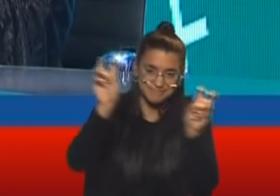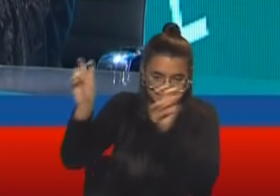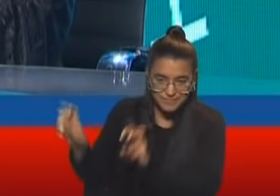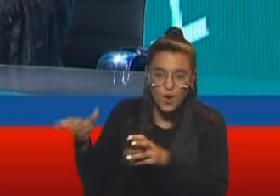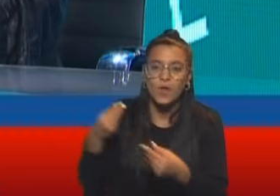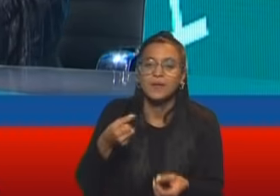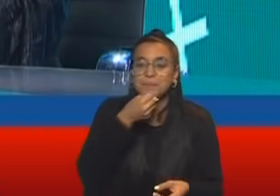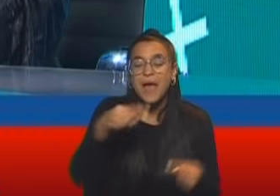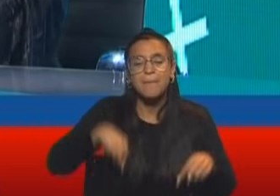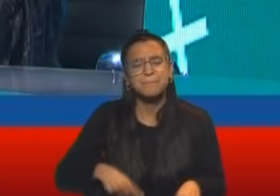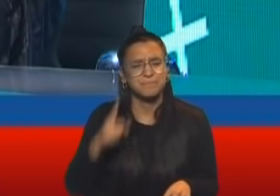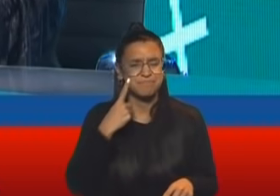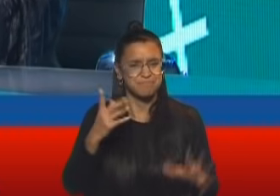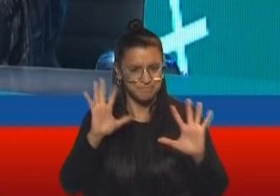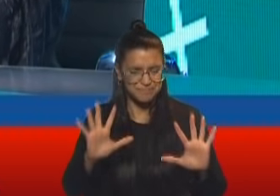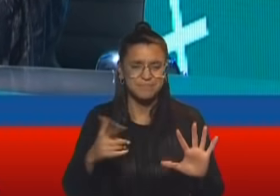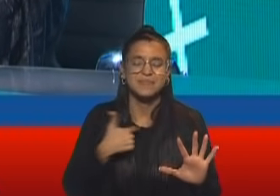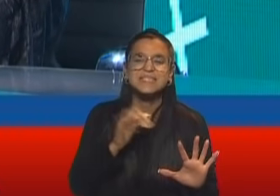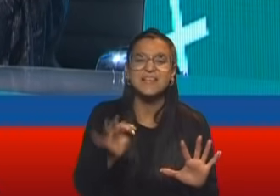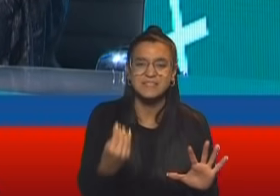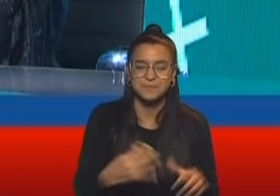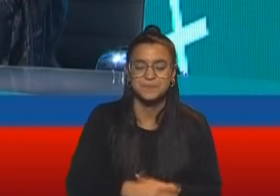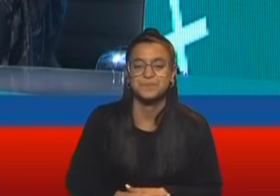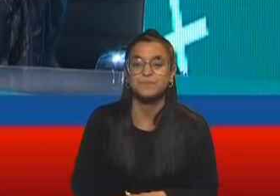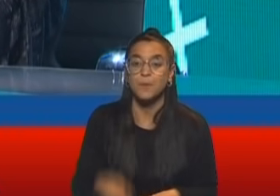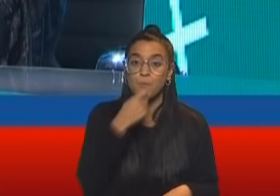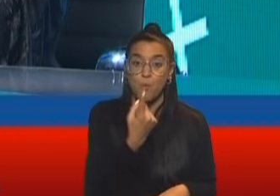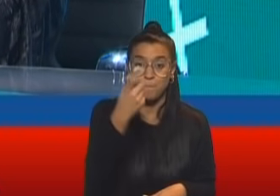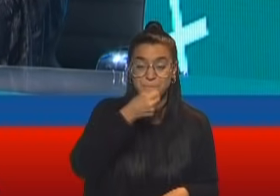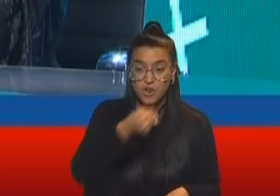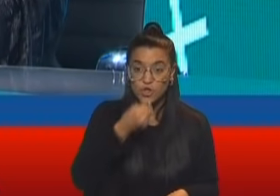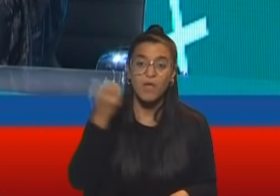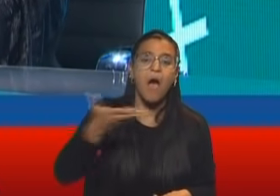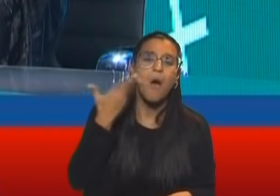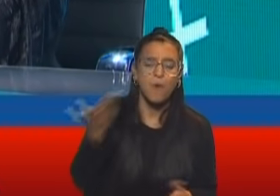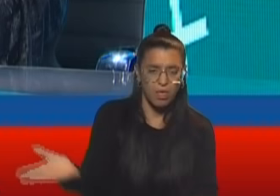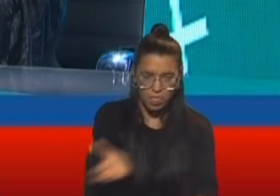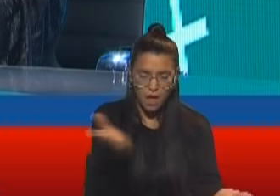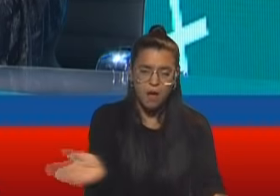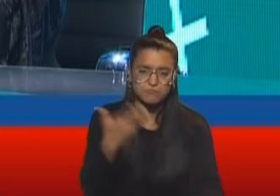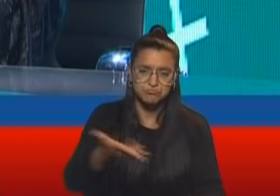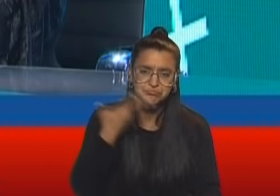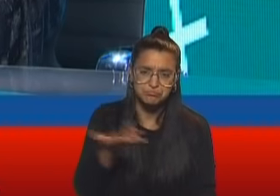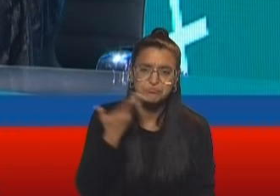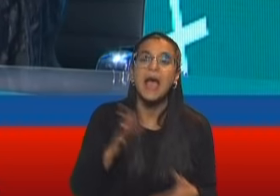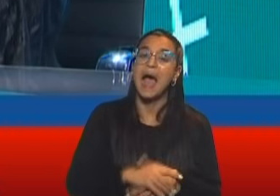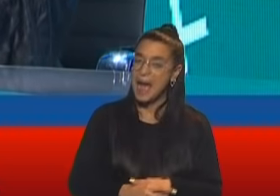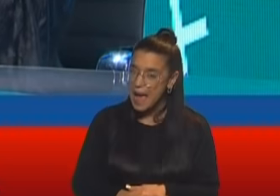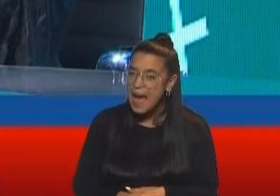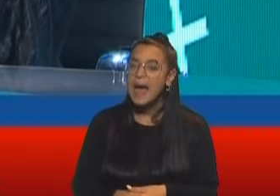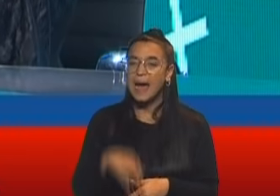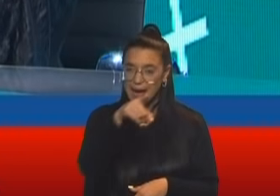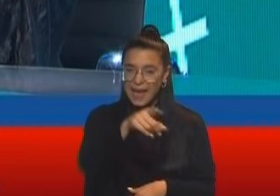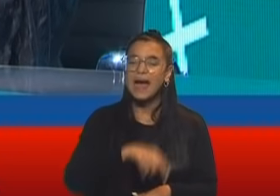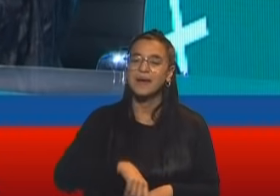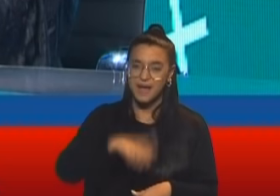el periodismo? A mí, ¿sabes qué me llama la atención? Si un periodista deja hablar a alguien... es, este